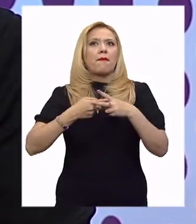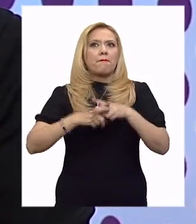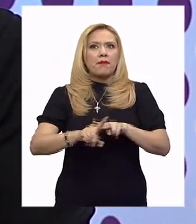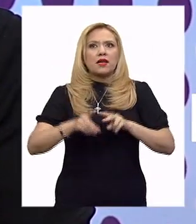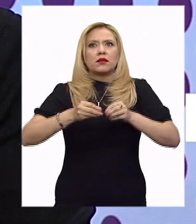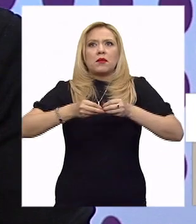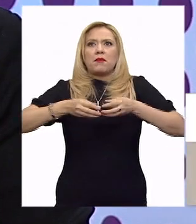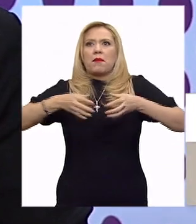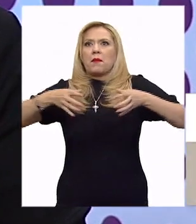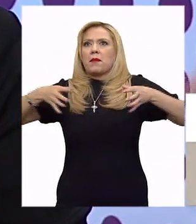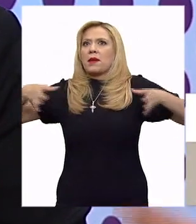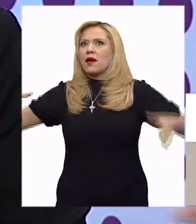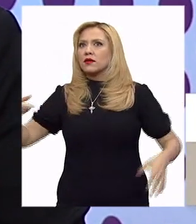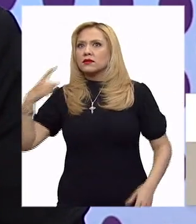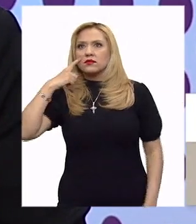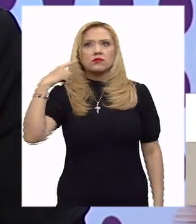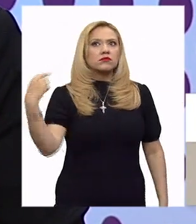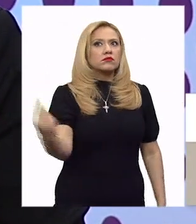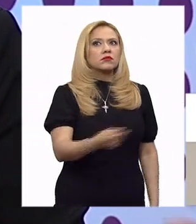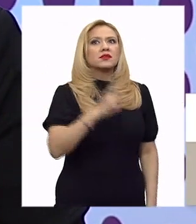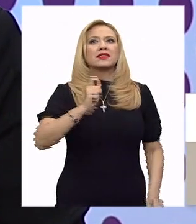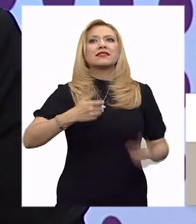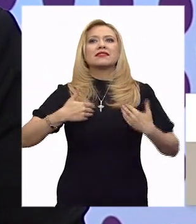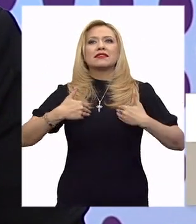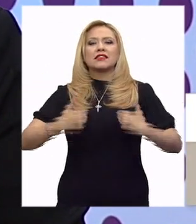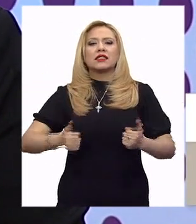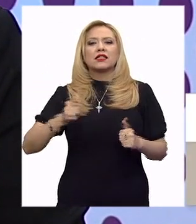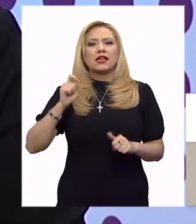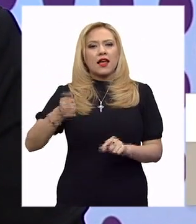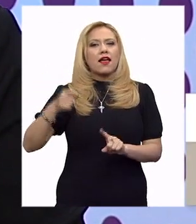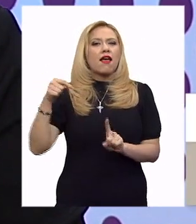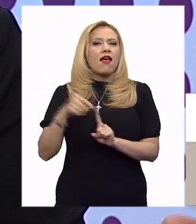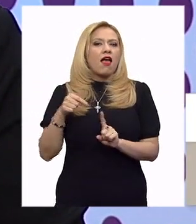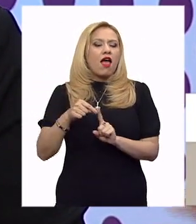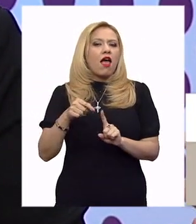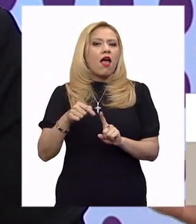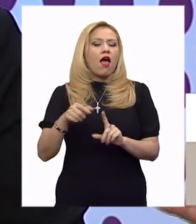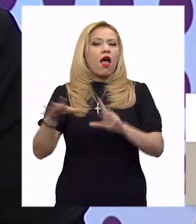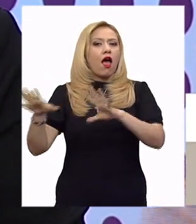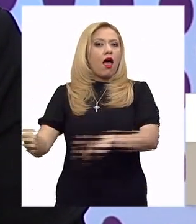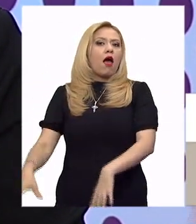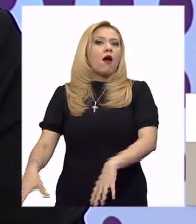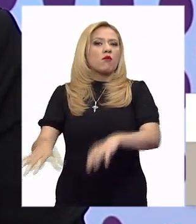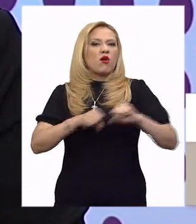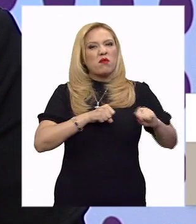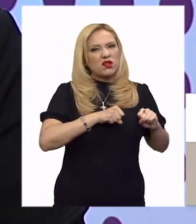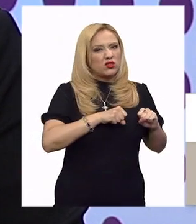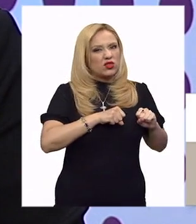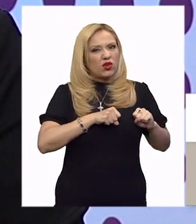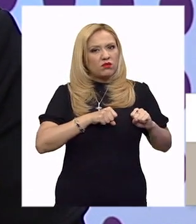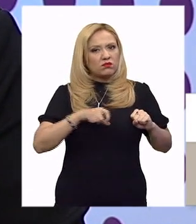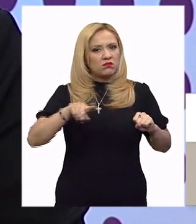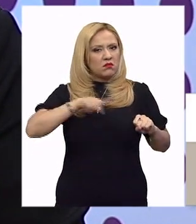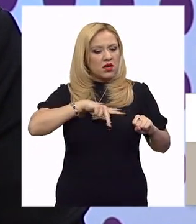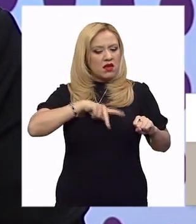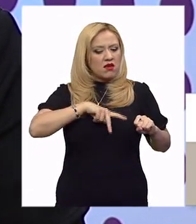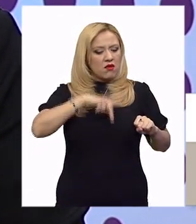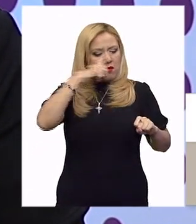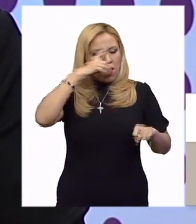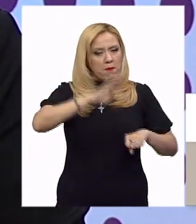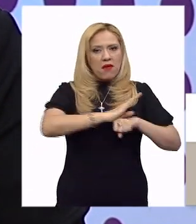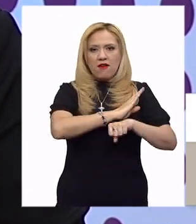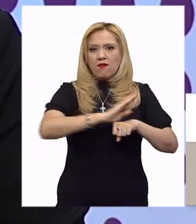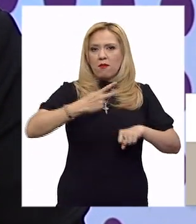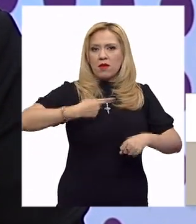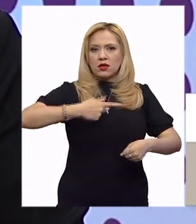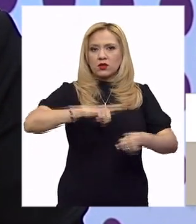económico. Y tenemos un primer concepto que es el tradicional, que es la apropiación de lo público para fines privados. Sin embargo,